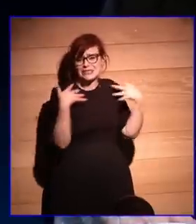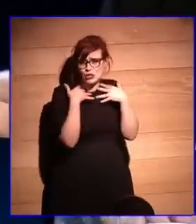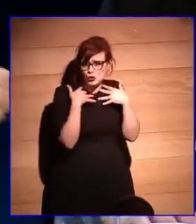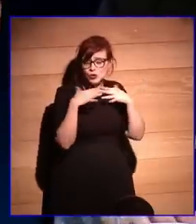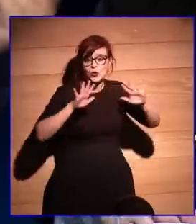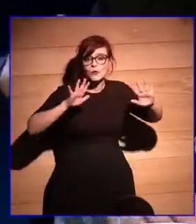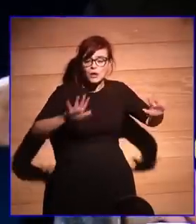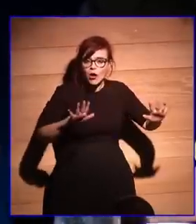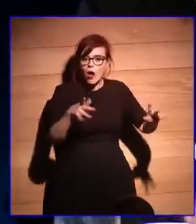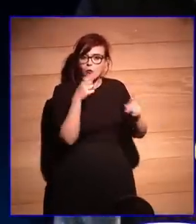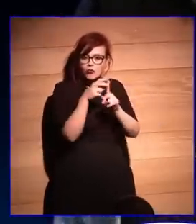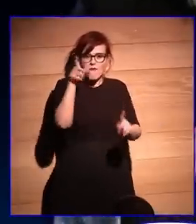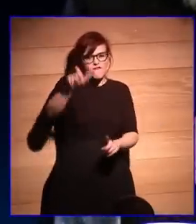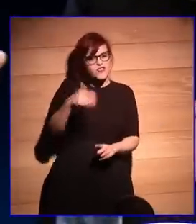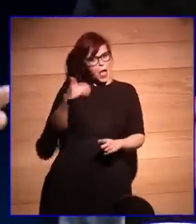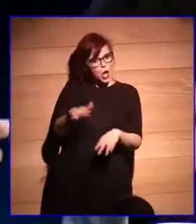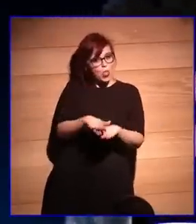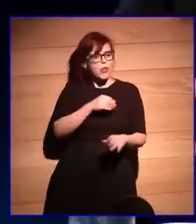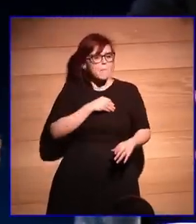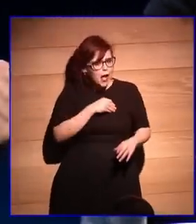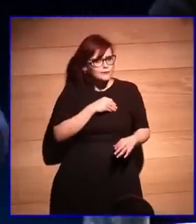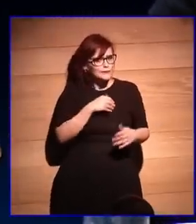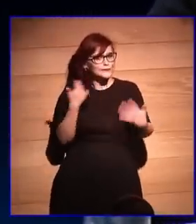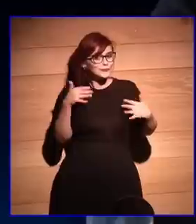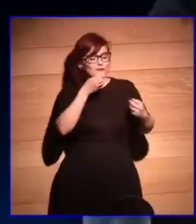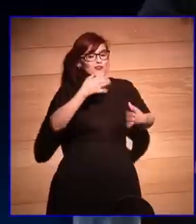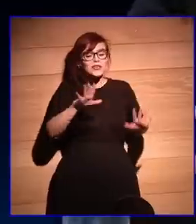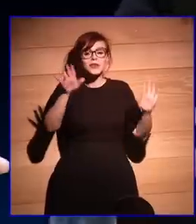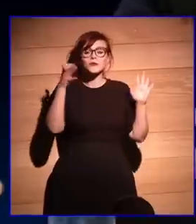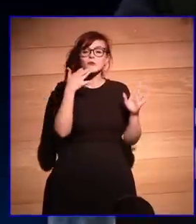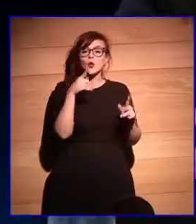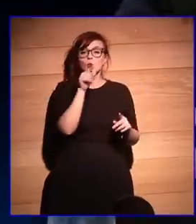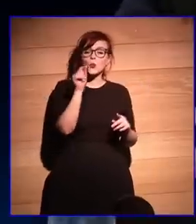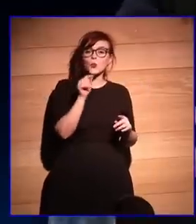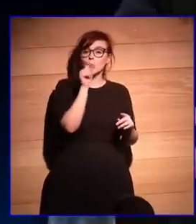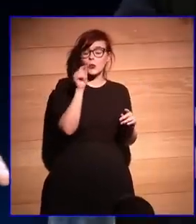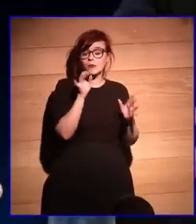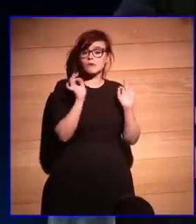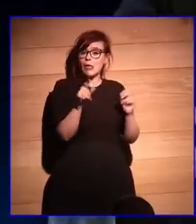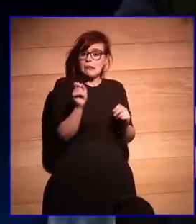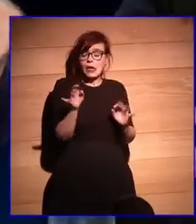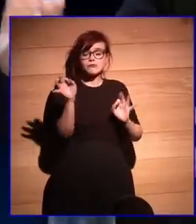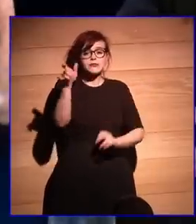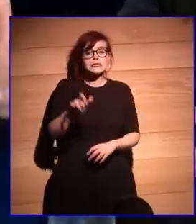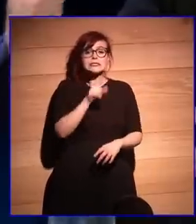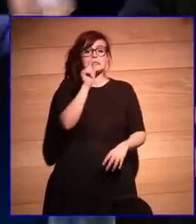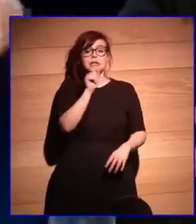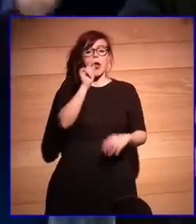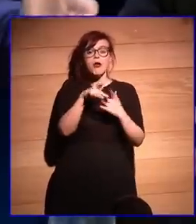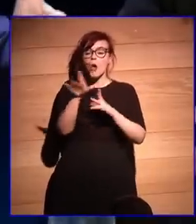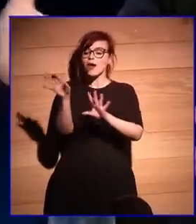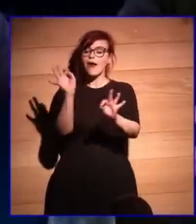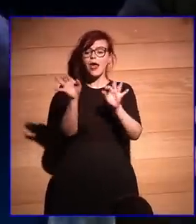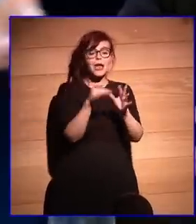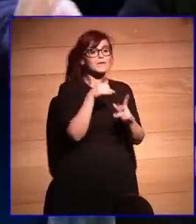que eran de como punto de villano así dramático, fascinante. Por ejemplo, él silbaba, era una persona que silbaba siempre. Entonces estaba eligiendo a quién